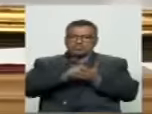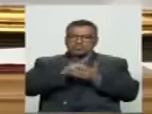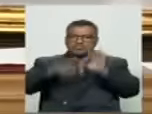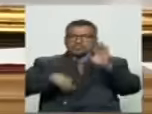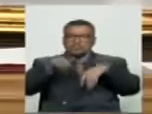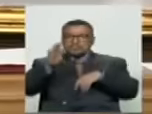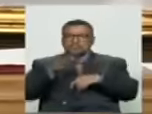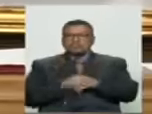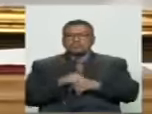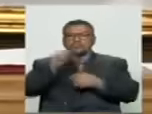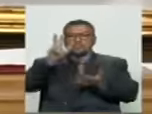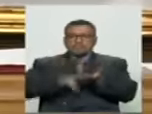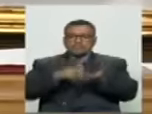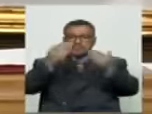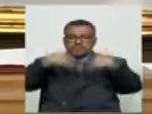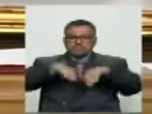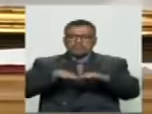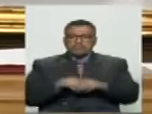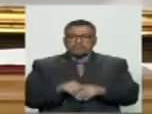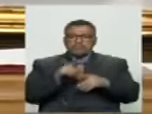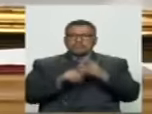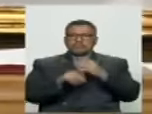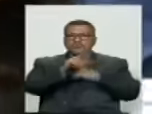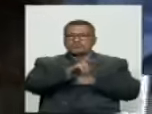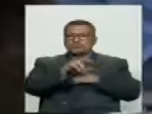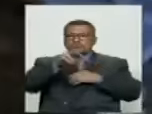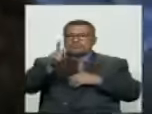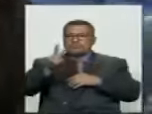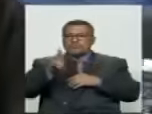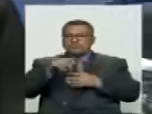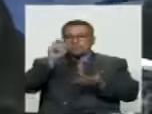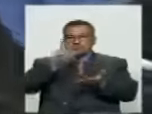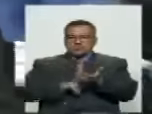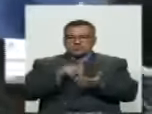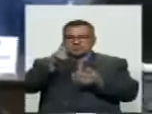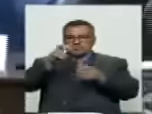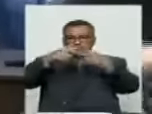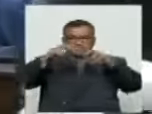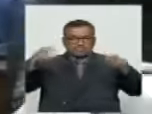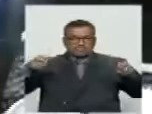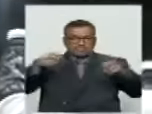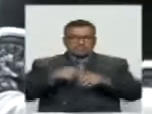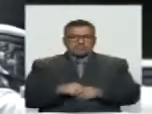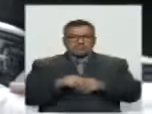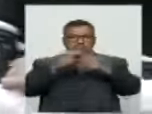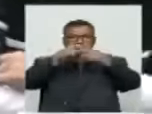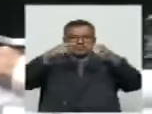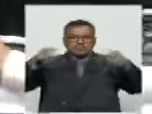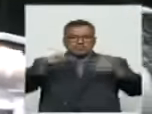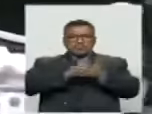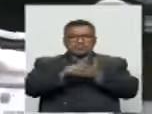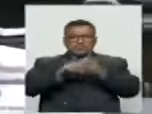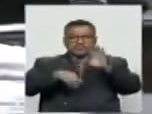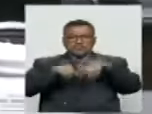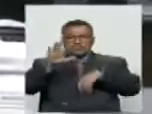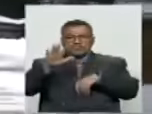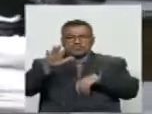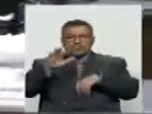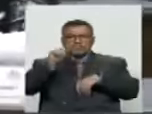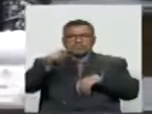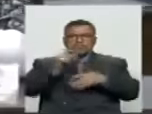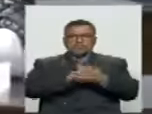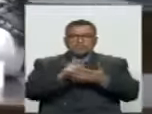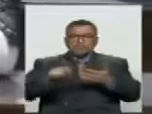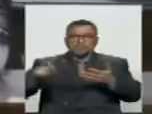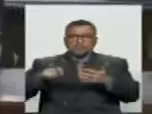14. Aprobado. Siguiente. 32. Se sugiere aprobar un nuevo epígrafe, el cual será el epígrafe del artículo 15, quedando redactado